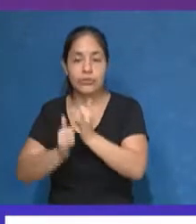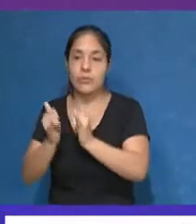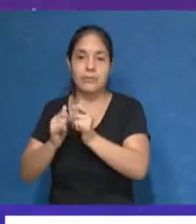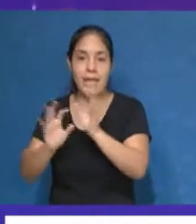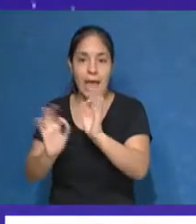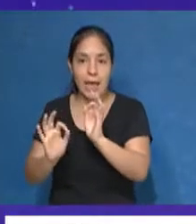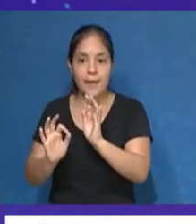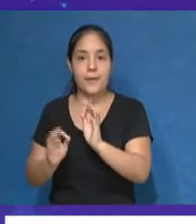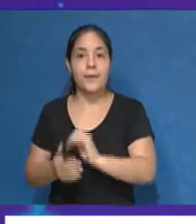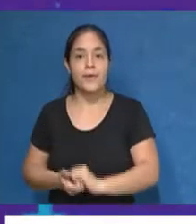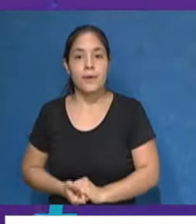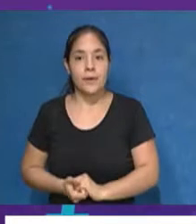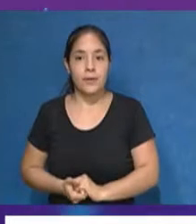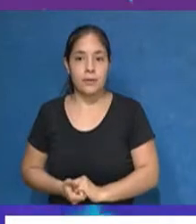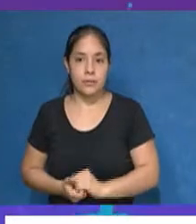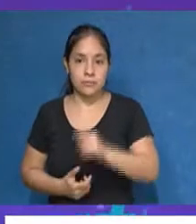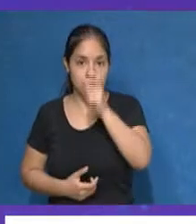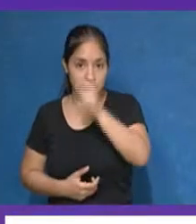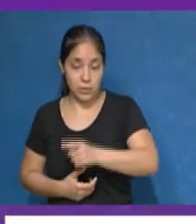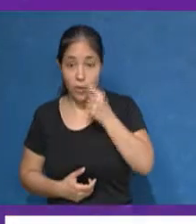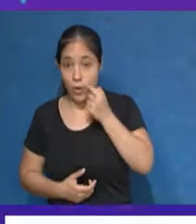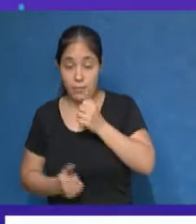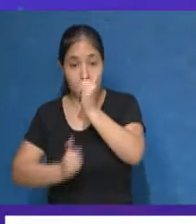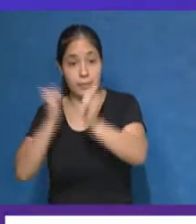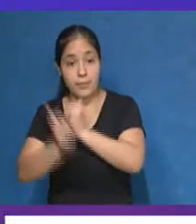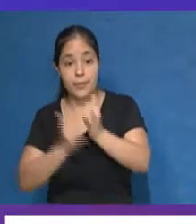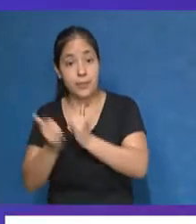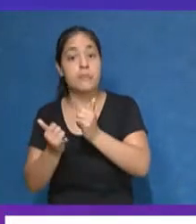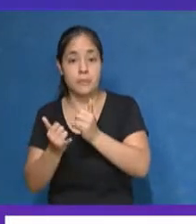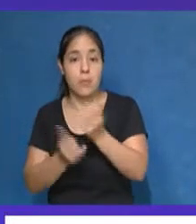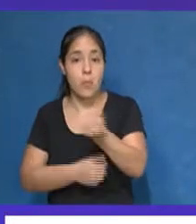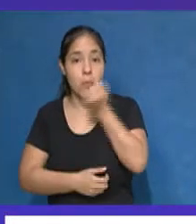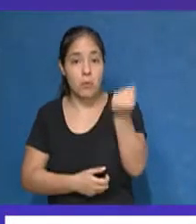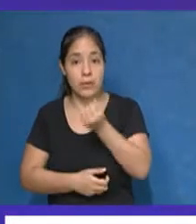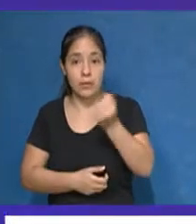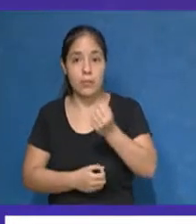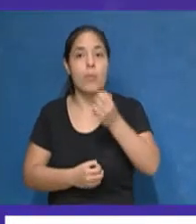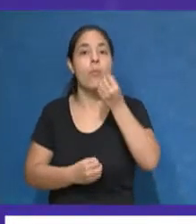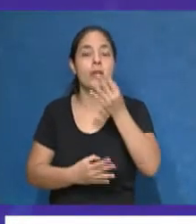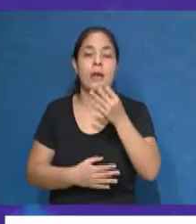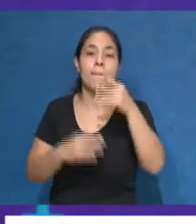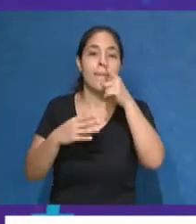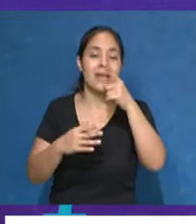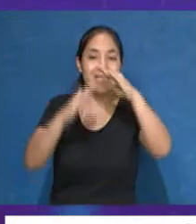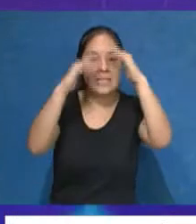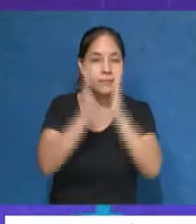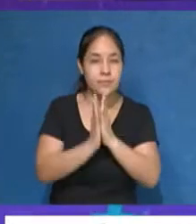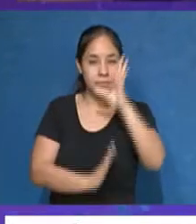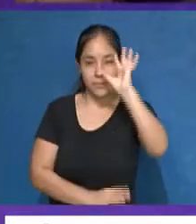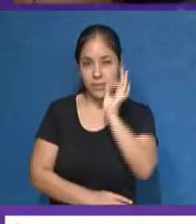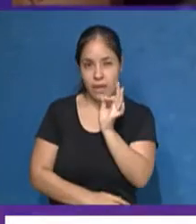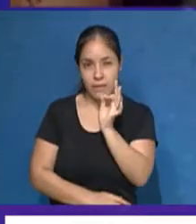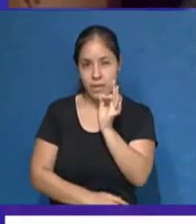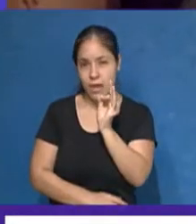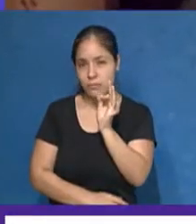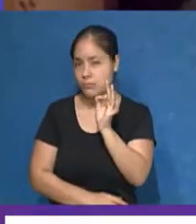además, esto último que decía Goulet no es menor. Si la iglesia, hasta dónde sabía la iglesia, qué tipo de